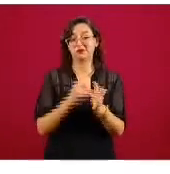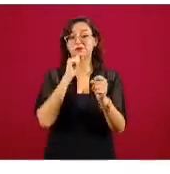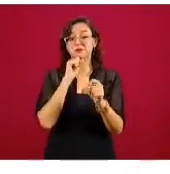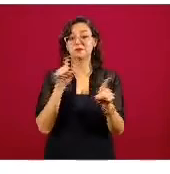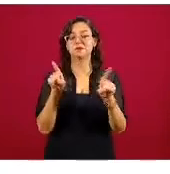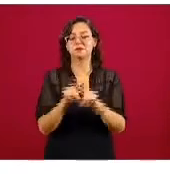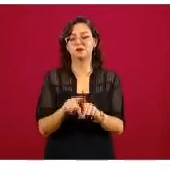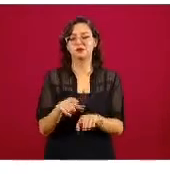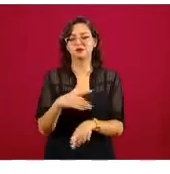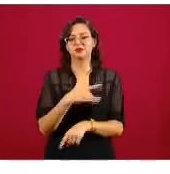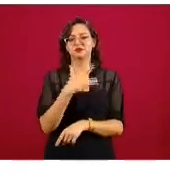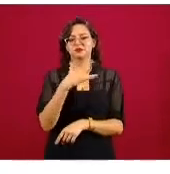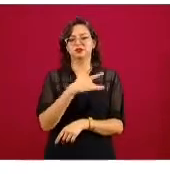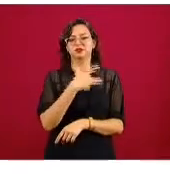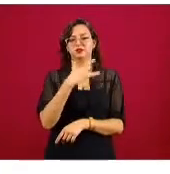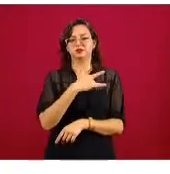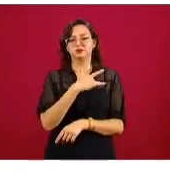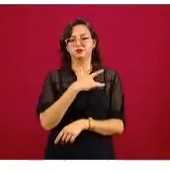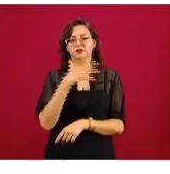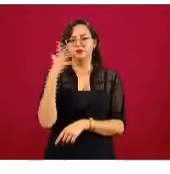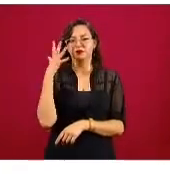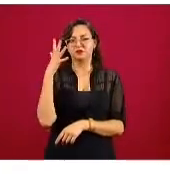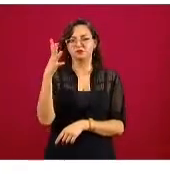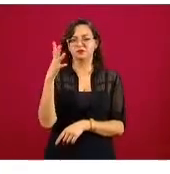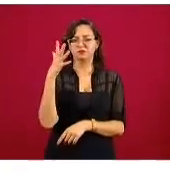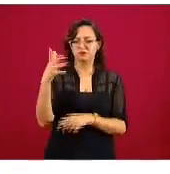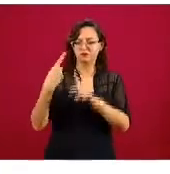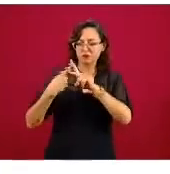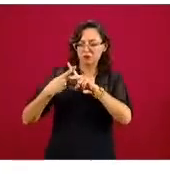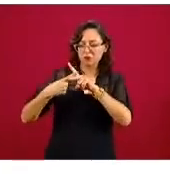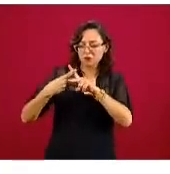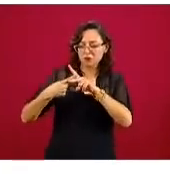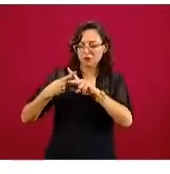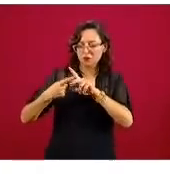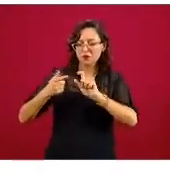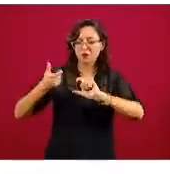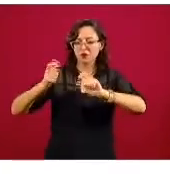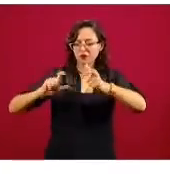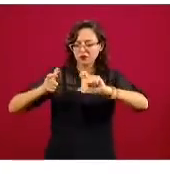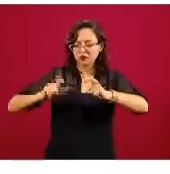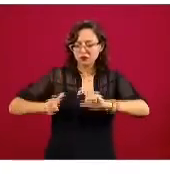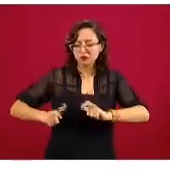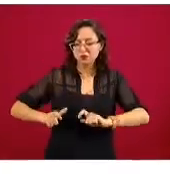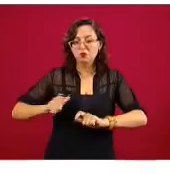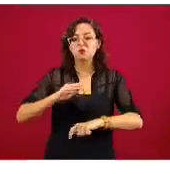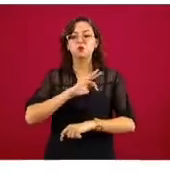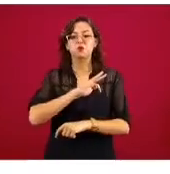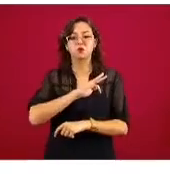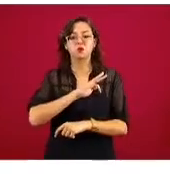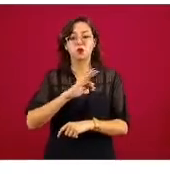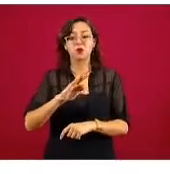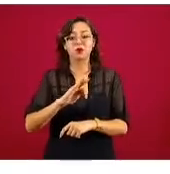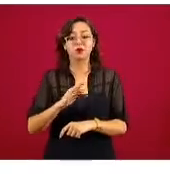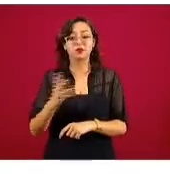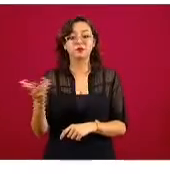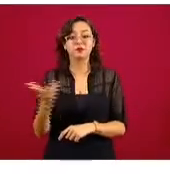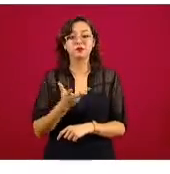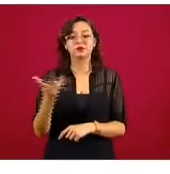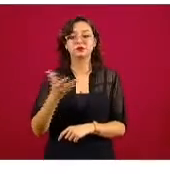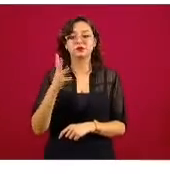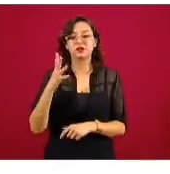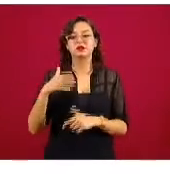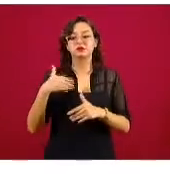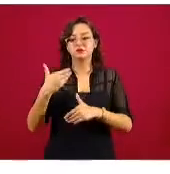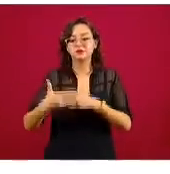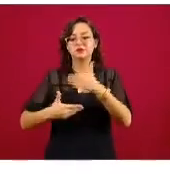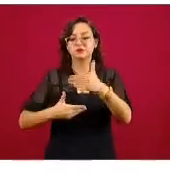y proyectar con ciertos modelos matemáticos de las comunidades académicas que ahora mencionaré, cómo